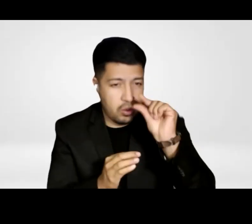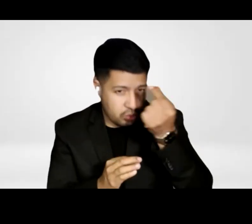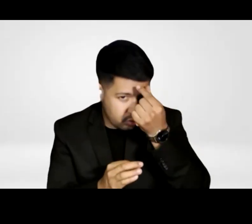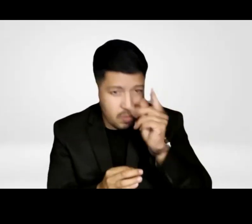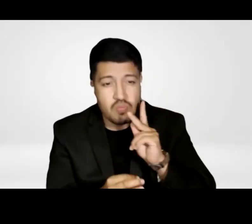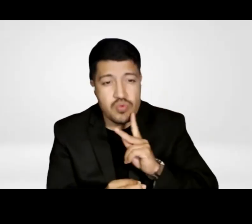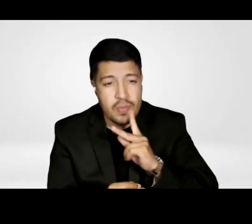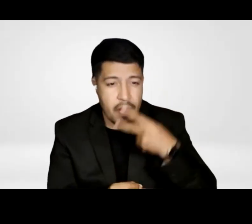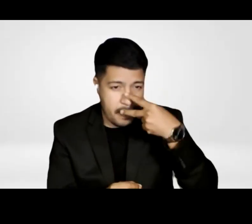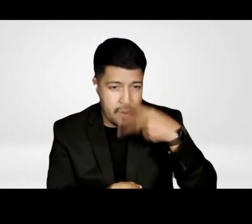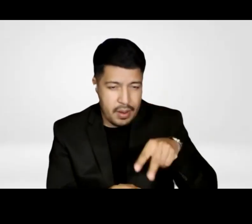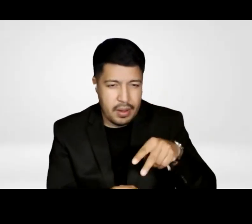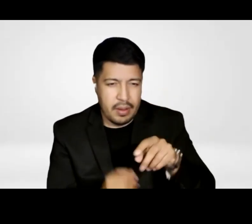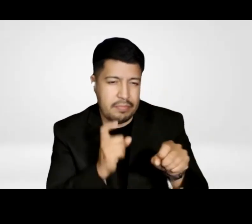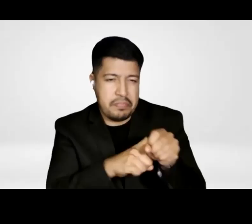AMPI, ACE.